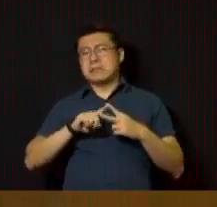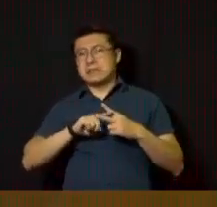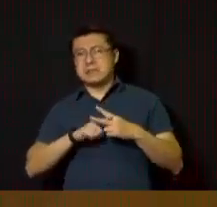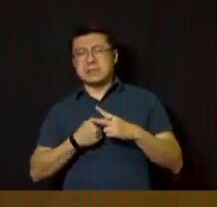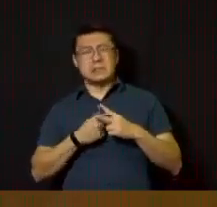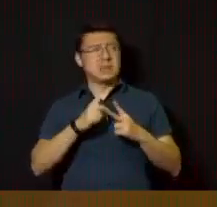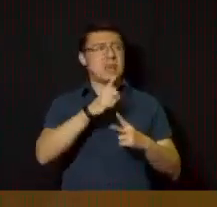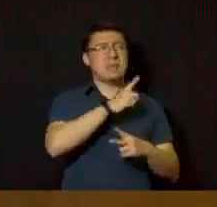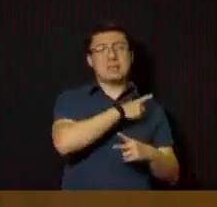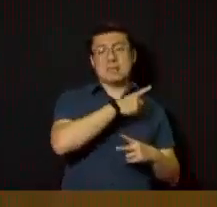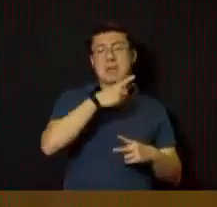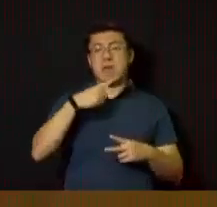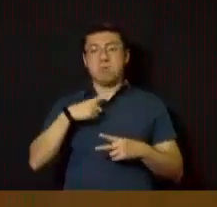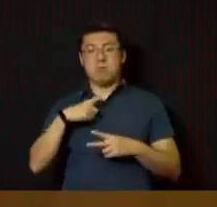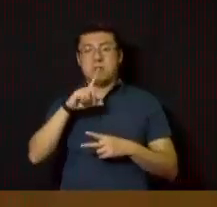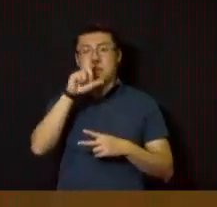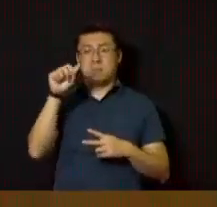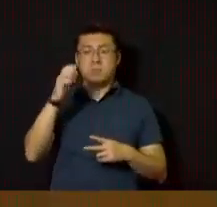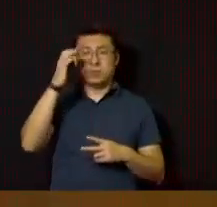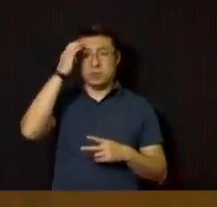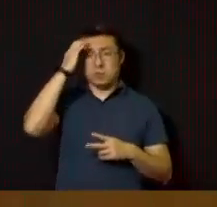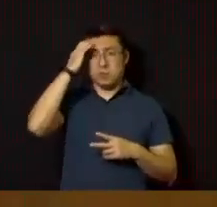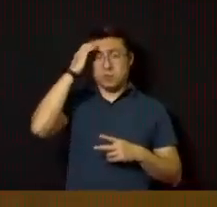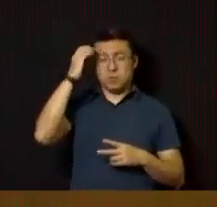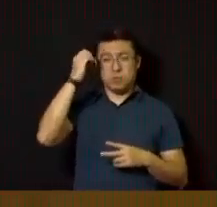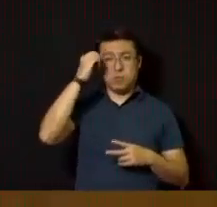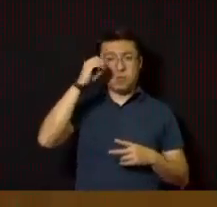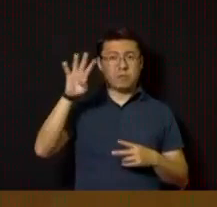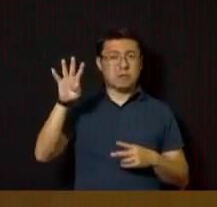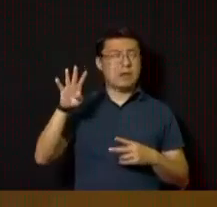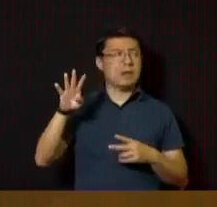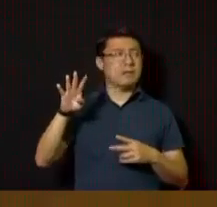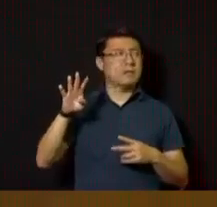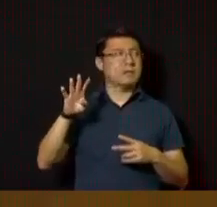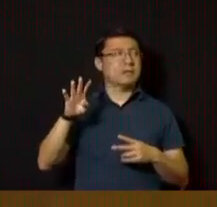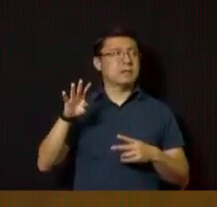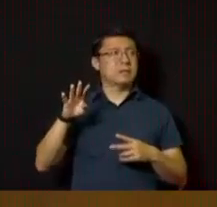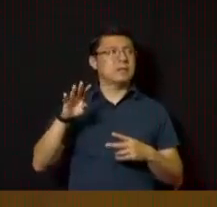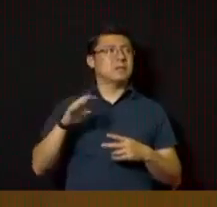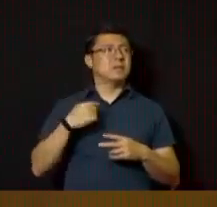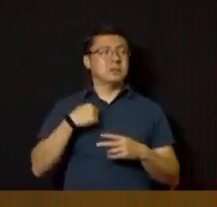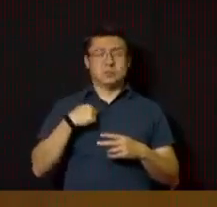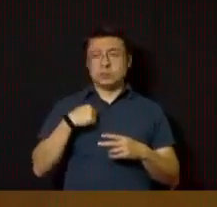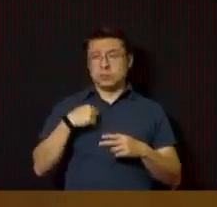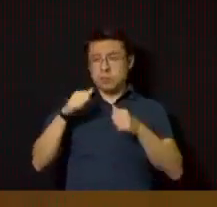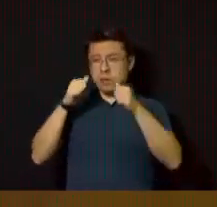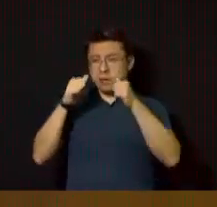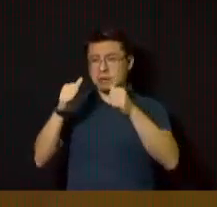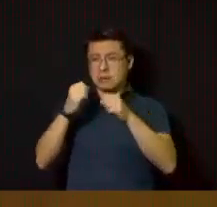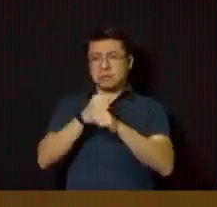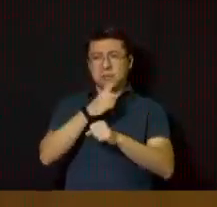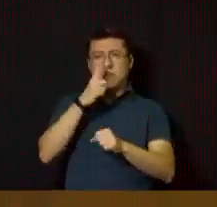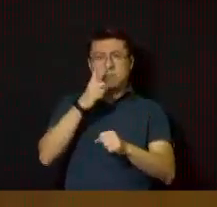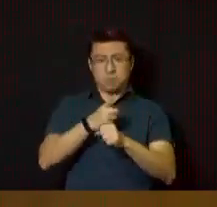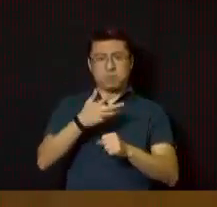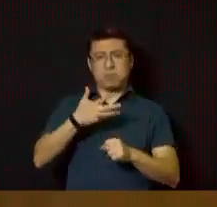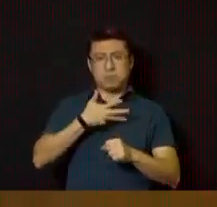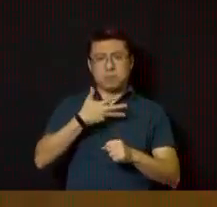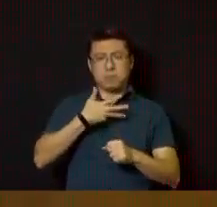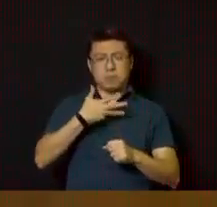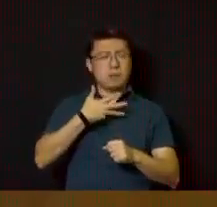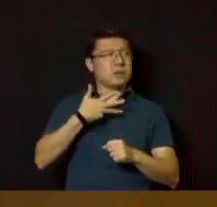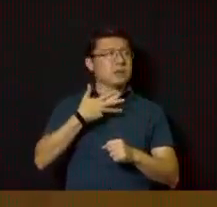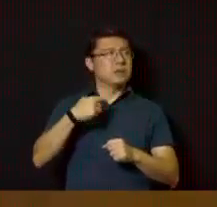fue que conozco Omni, ¿no? Un momento muy difícil, escucho la oportunidad, ¿no? De primer momento sentí